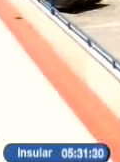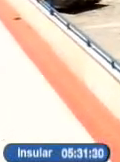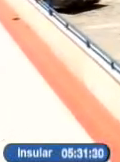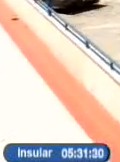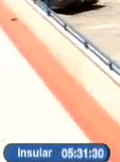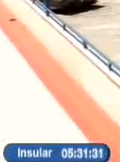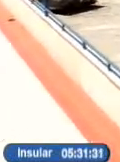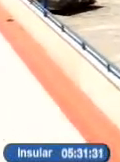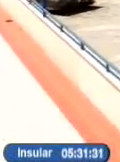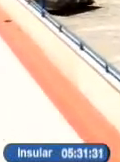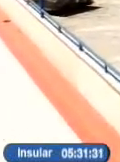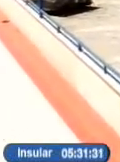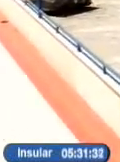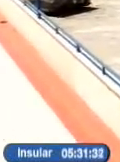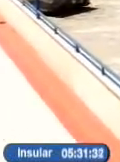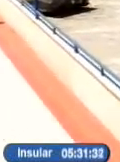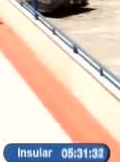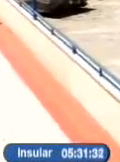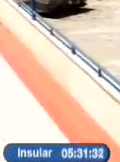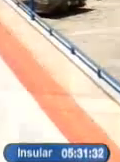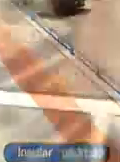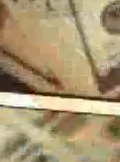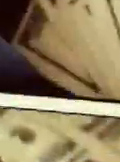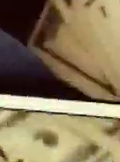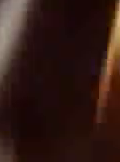destinos turísticos.